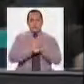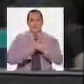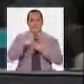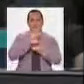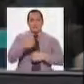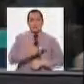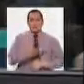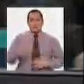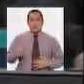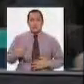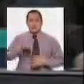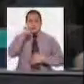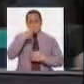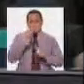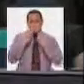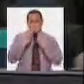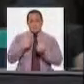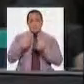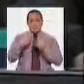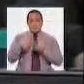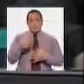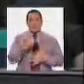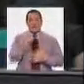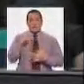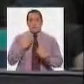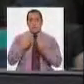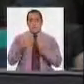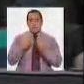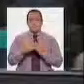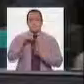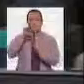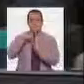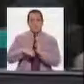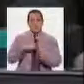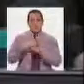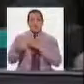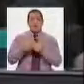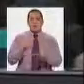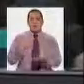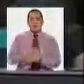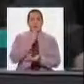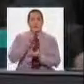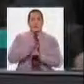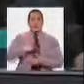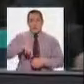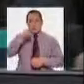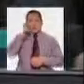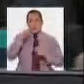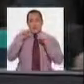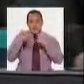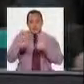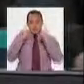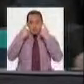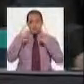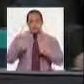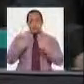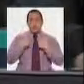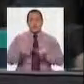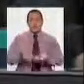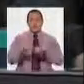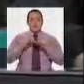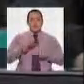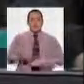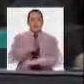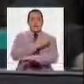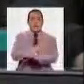defendiendo al Estado peruano. Estábamos viendo la mejor manera de reducir cualquier contingencia para el Perú. Ese es el propósito que nos inspiró